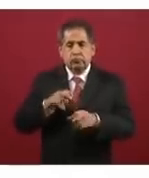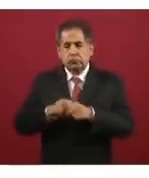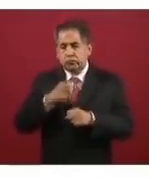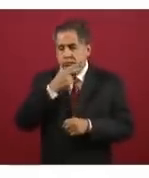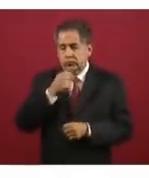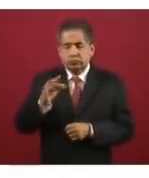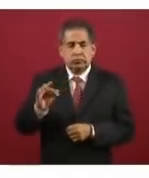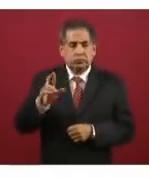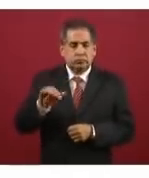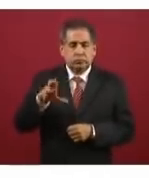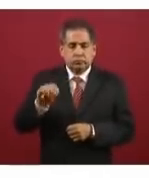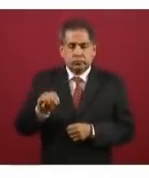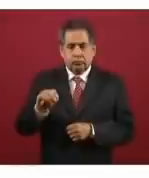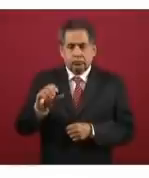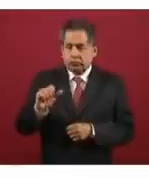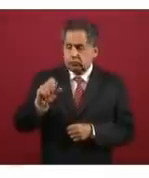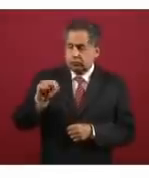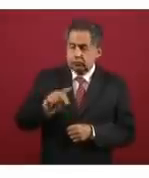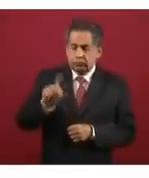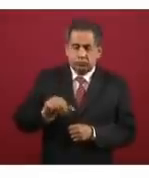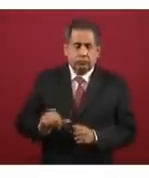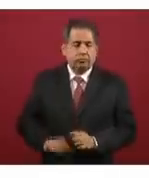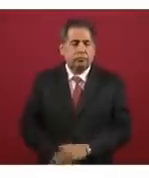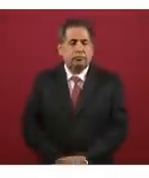Unidos, Francisco Anza.